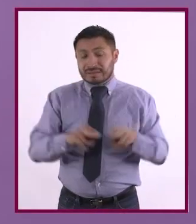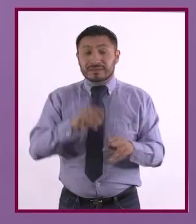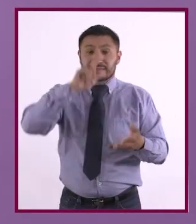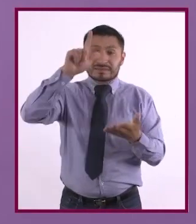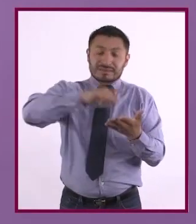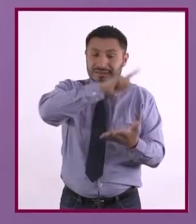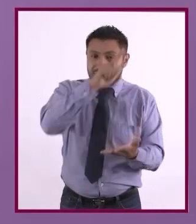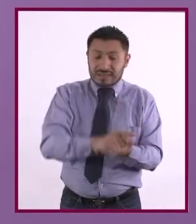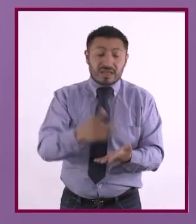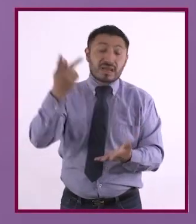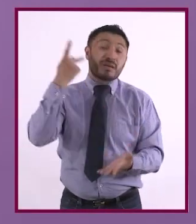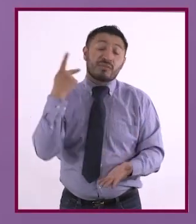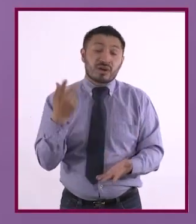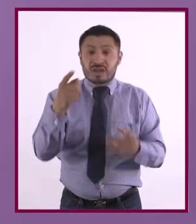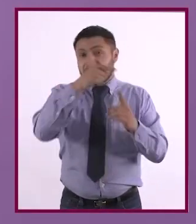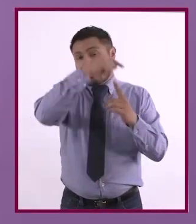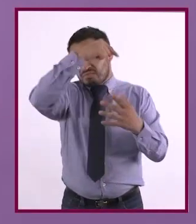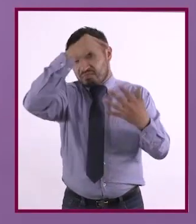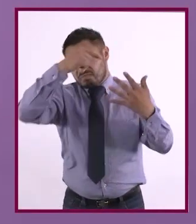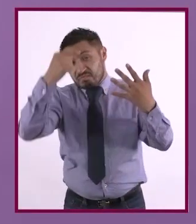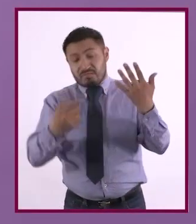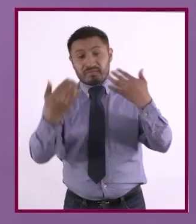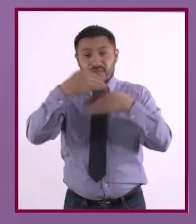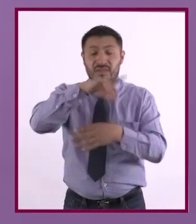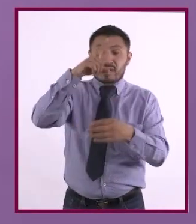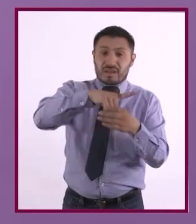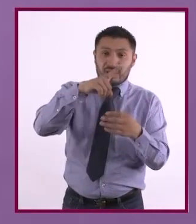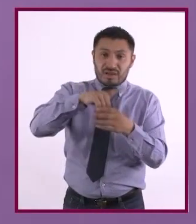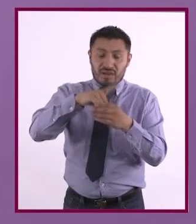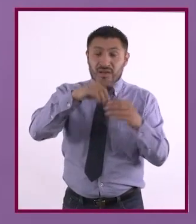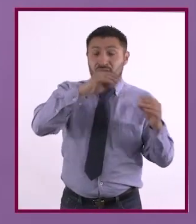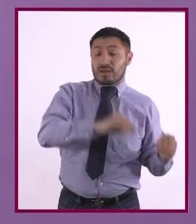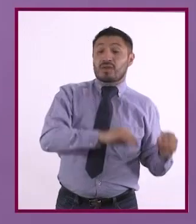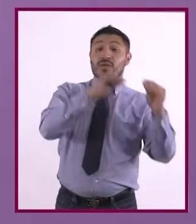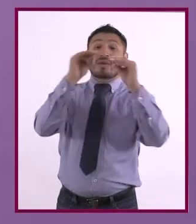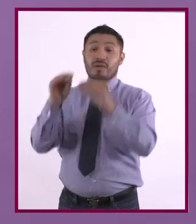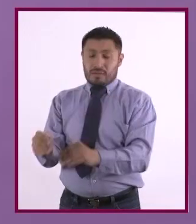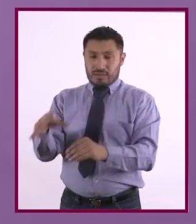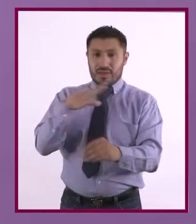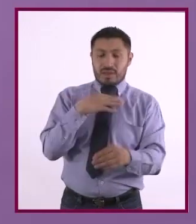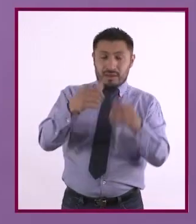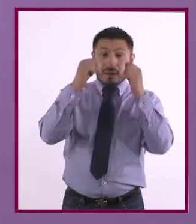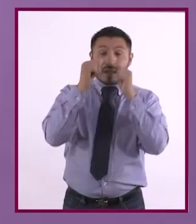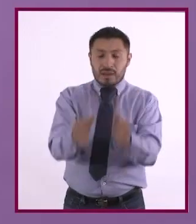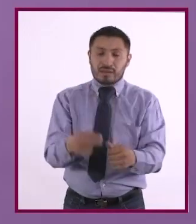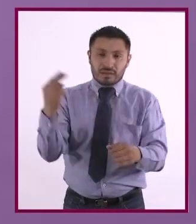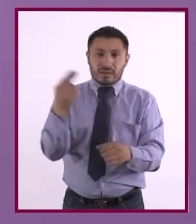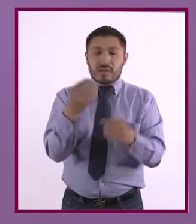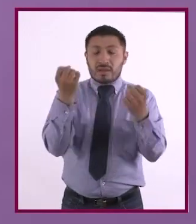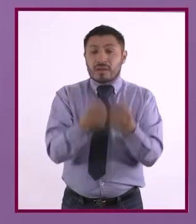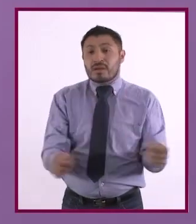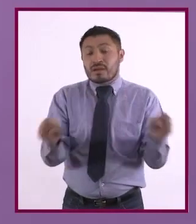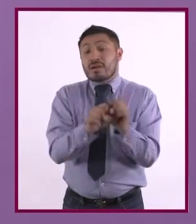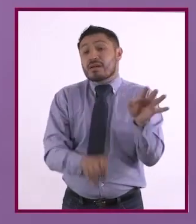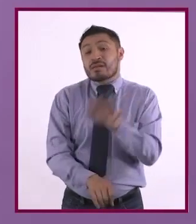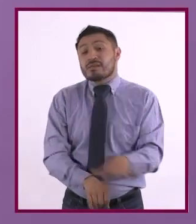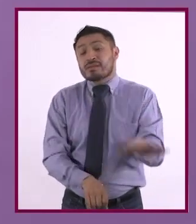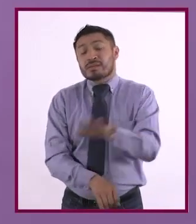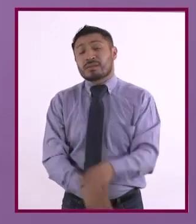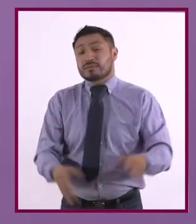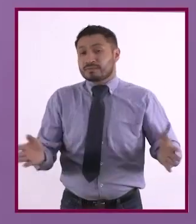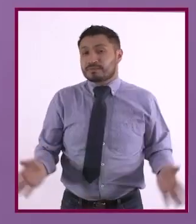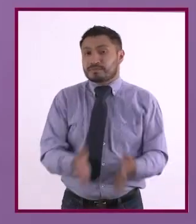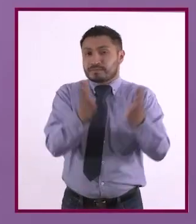políticas, estrategias y acciones específicas en materia de donación y trasplante atiendan las necesidades sociales, fortalezcan el